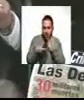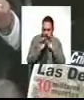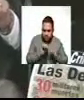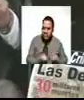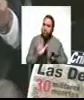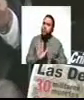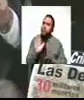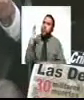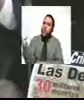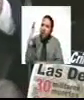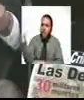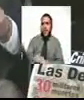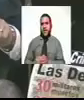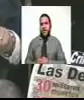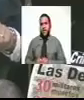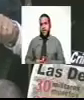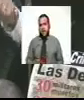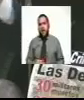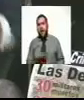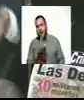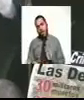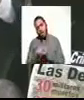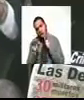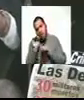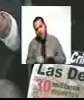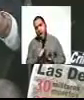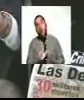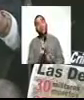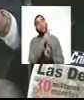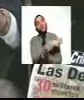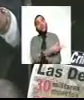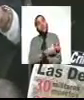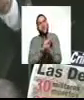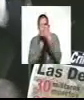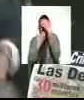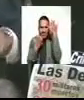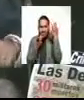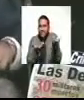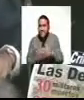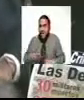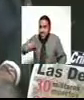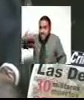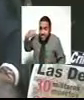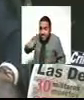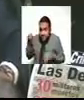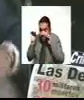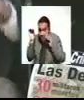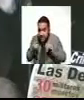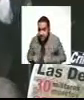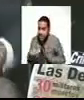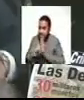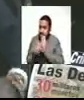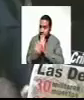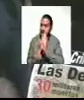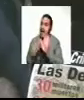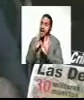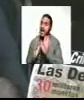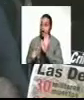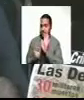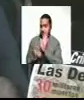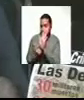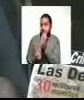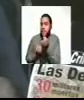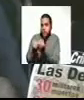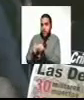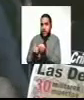legislemos para un grupo terrorista. Teníamos que legislar desde hace mucho tiempo en favor de los